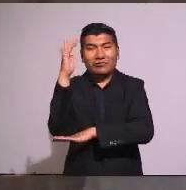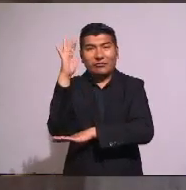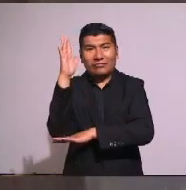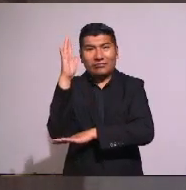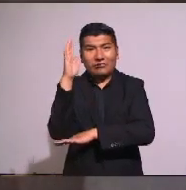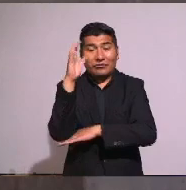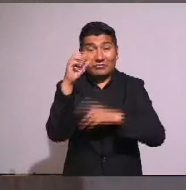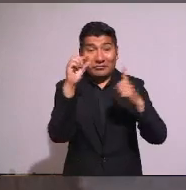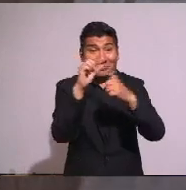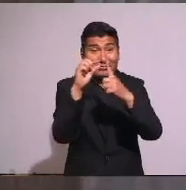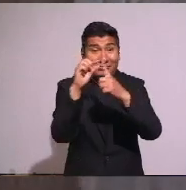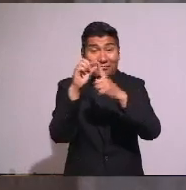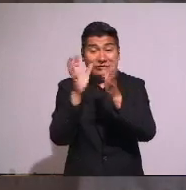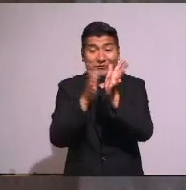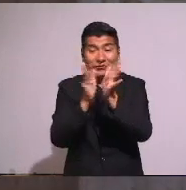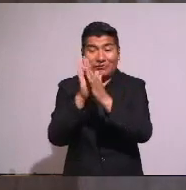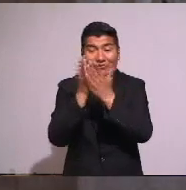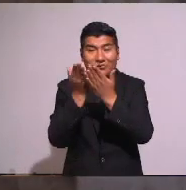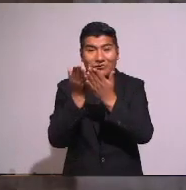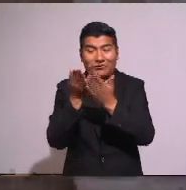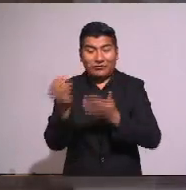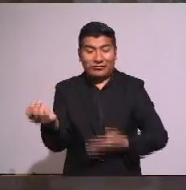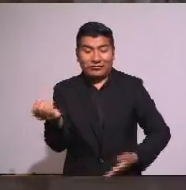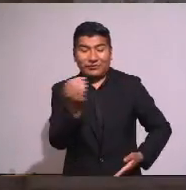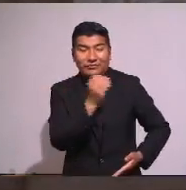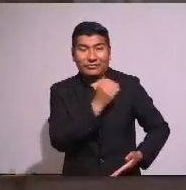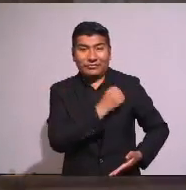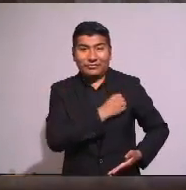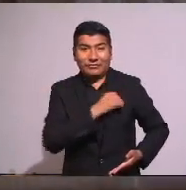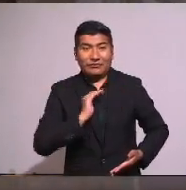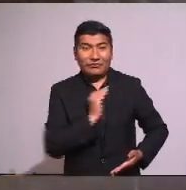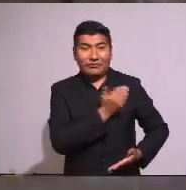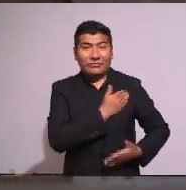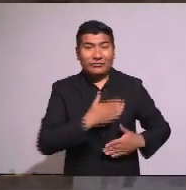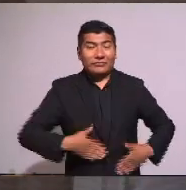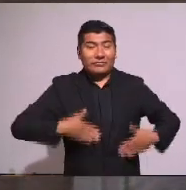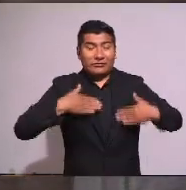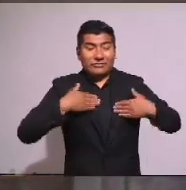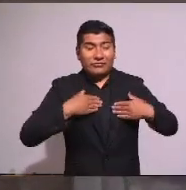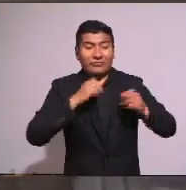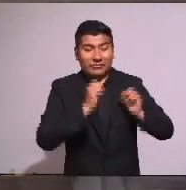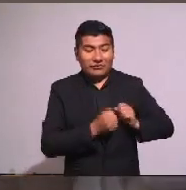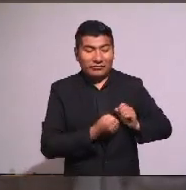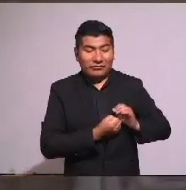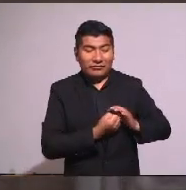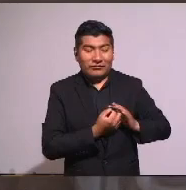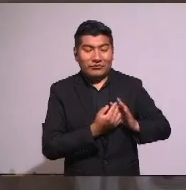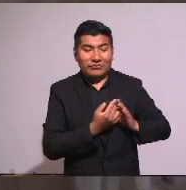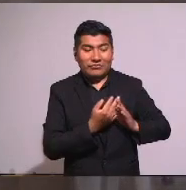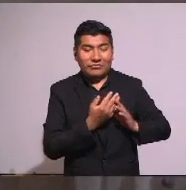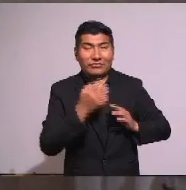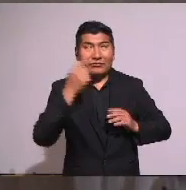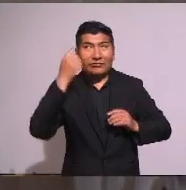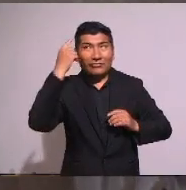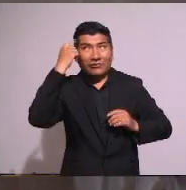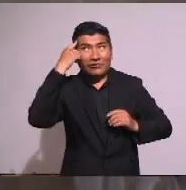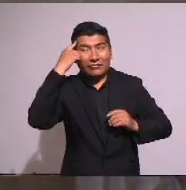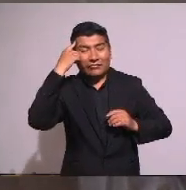que penetra día tras día en nuestra vida puede empapar nuestra